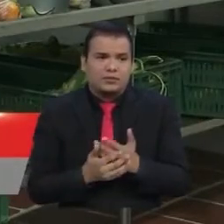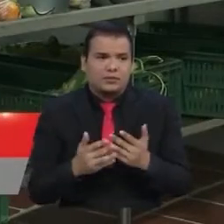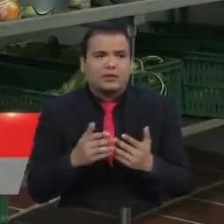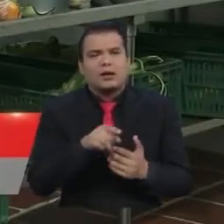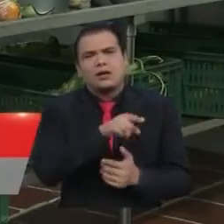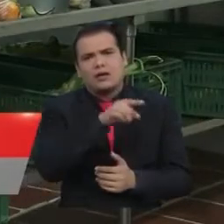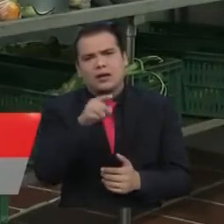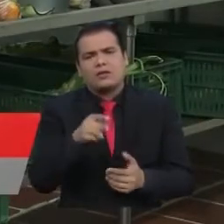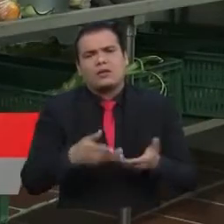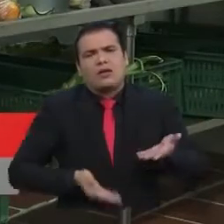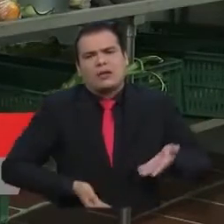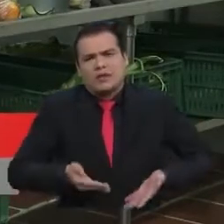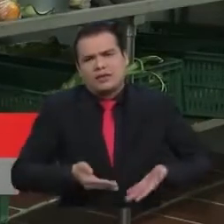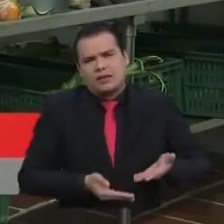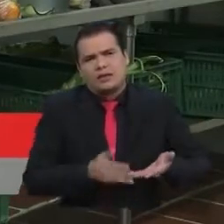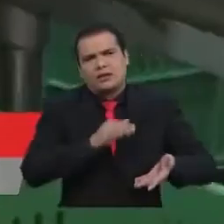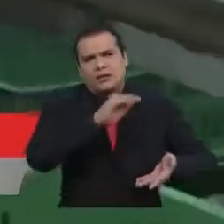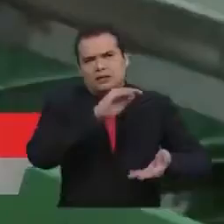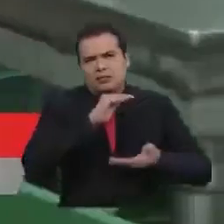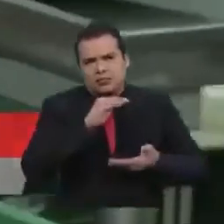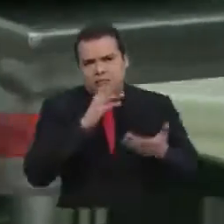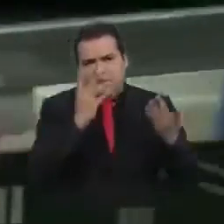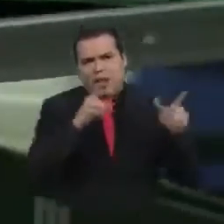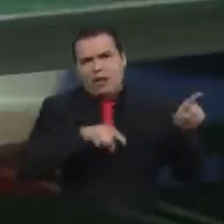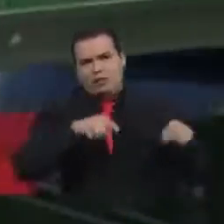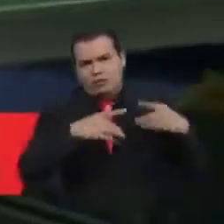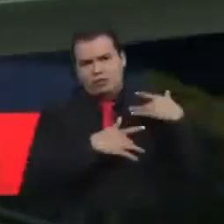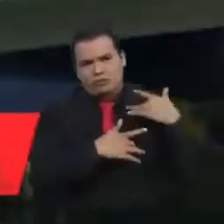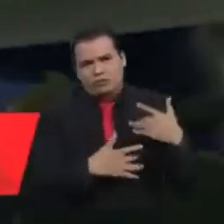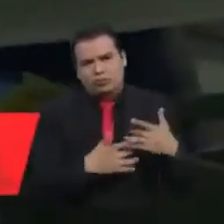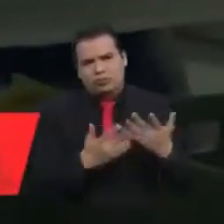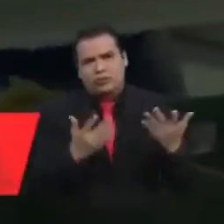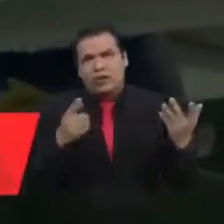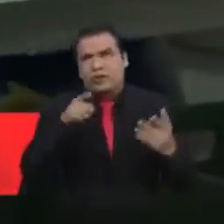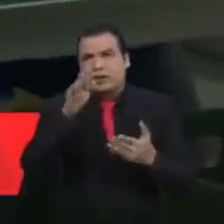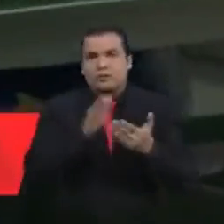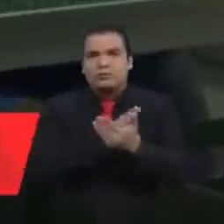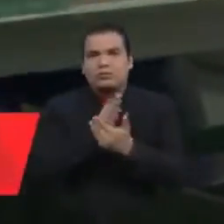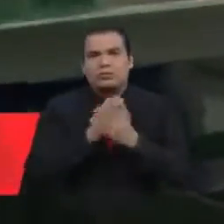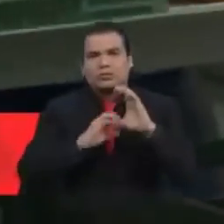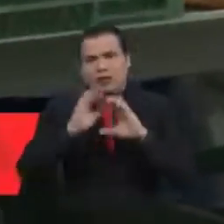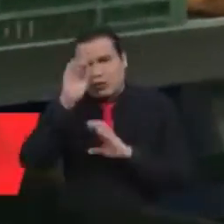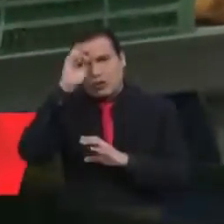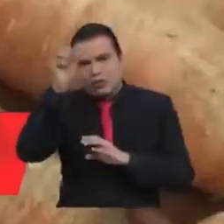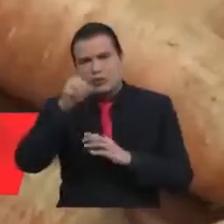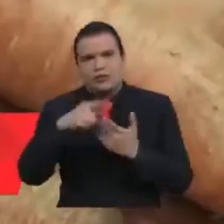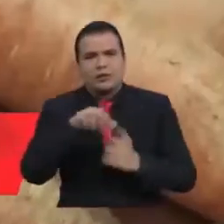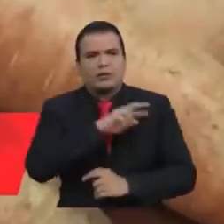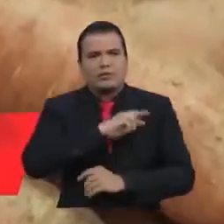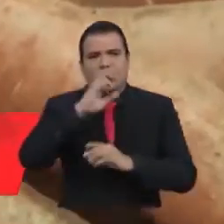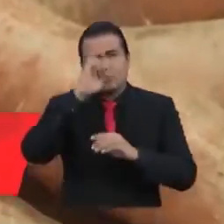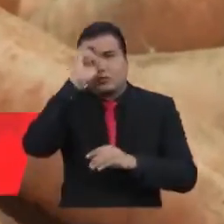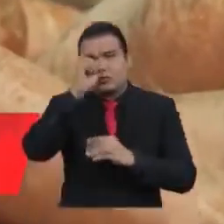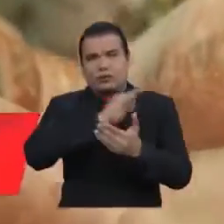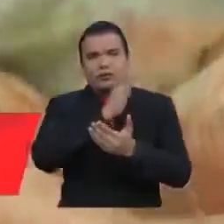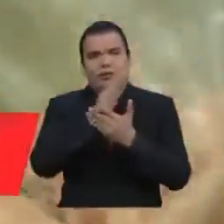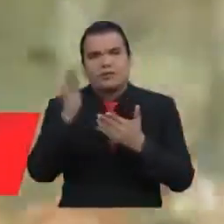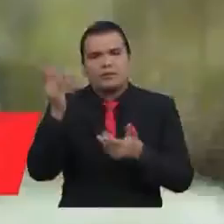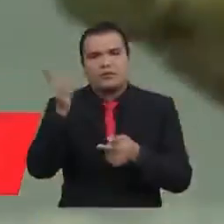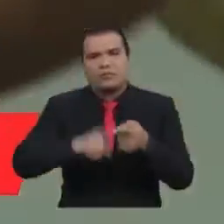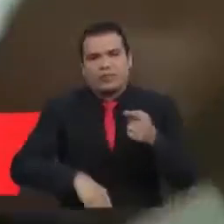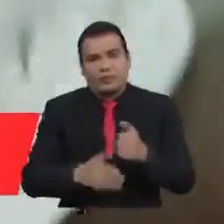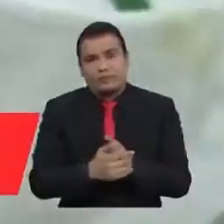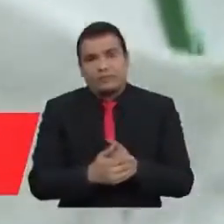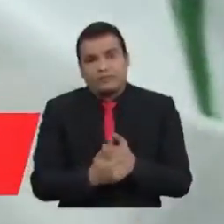de madurez y segundo, no hemos podido ir al norte del Valle del Cauca. En la situación actual que vive la ciudad se ha incrementado el índice de